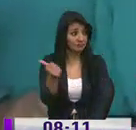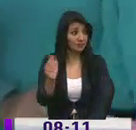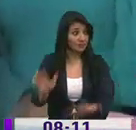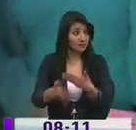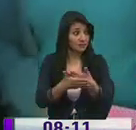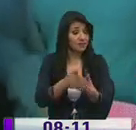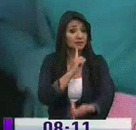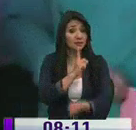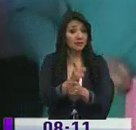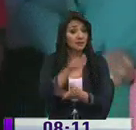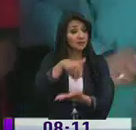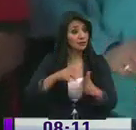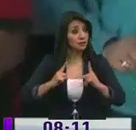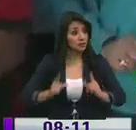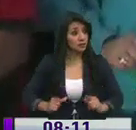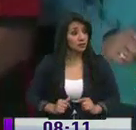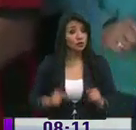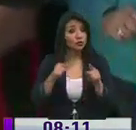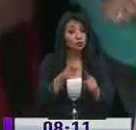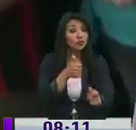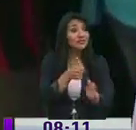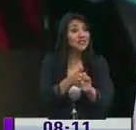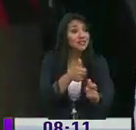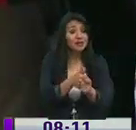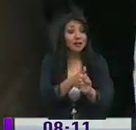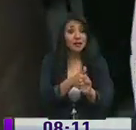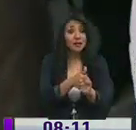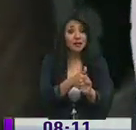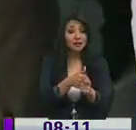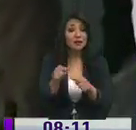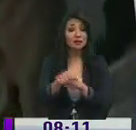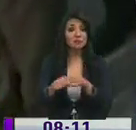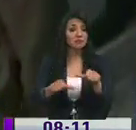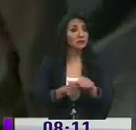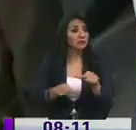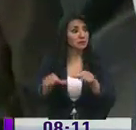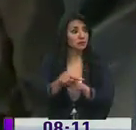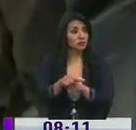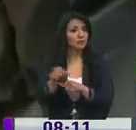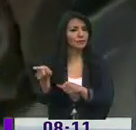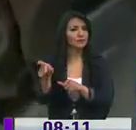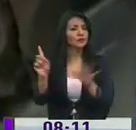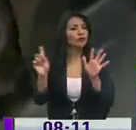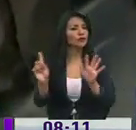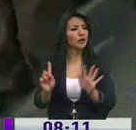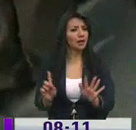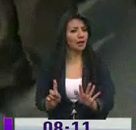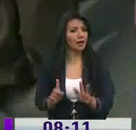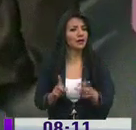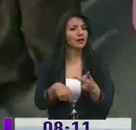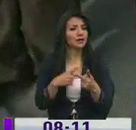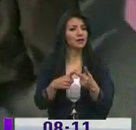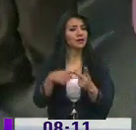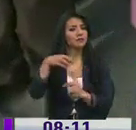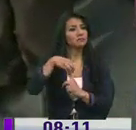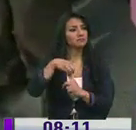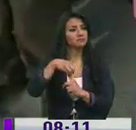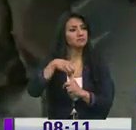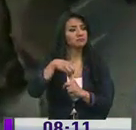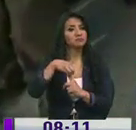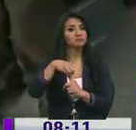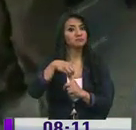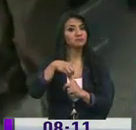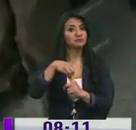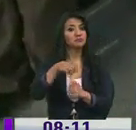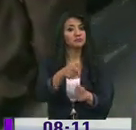cierren este centro y en especial porque ustedes están cerca, por ejemplo, de la administración zonal La Delicia y también desde San Antonio de Pomaski, que